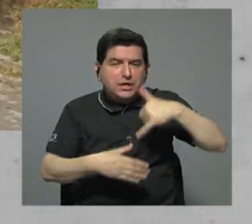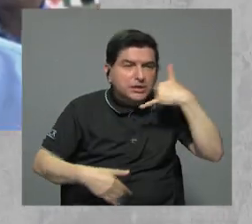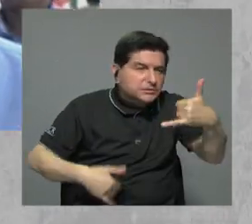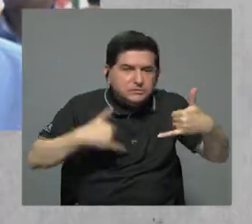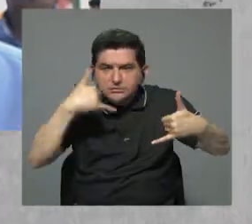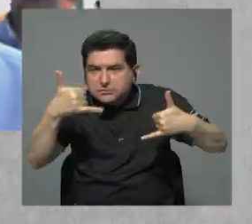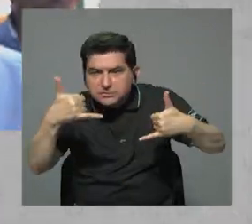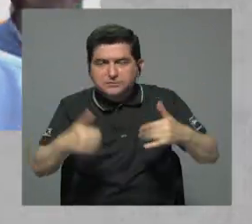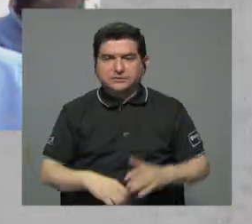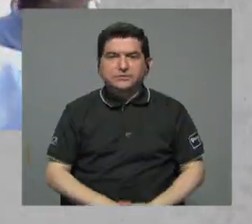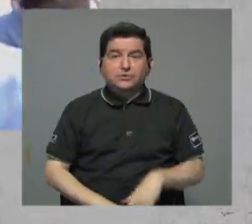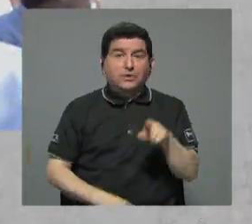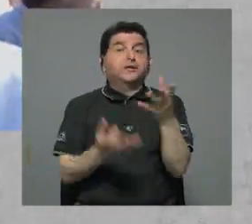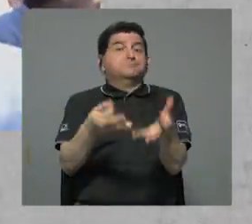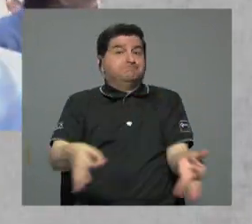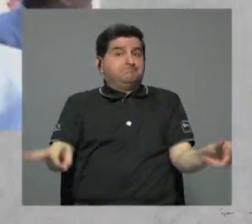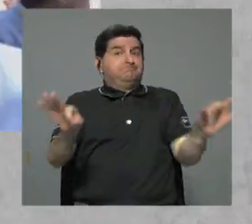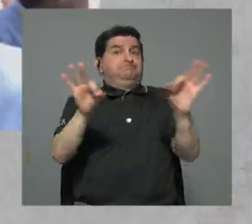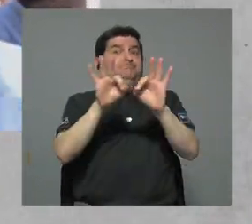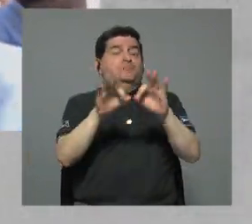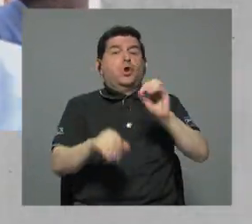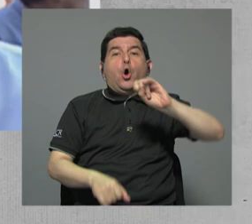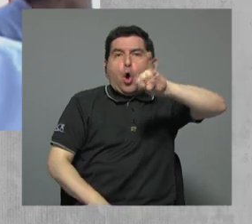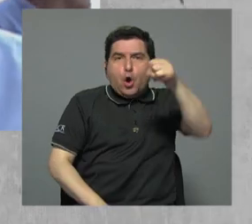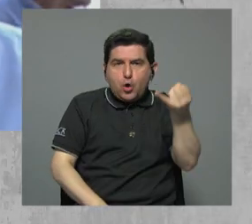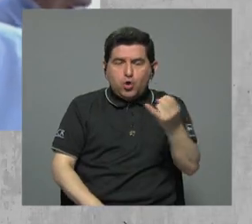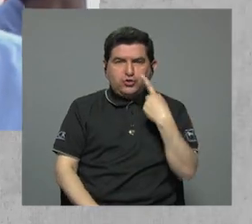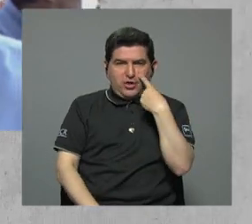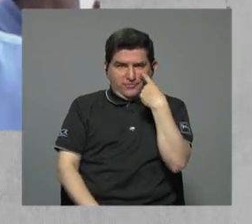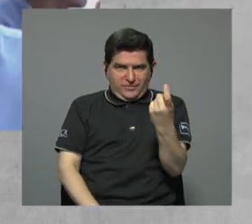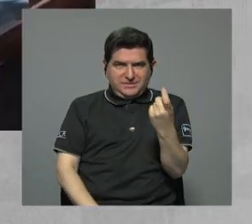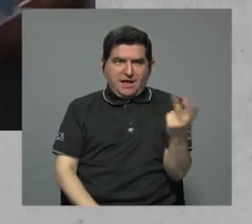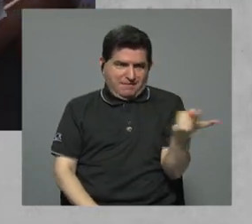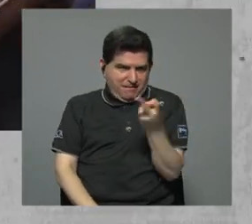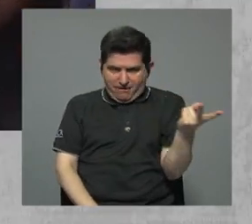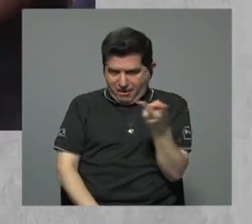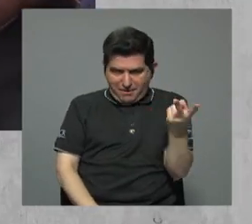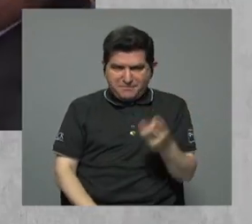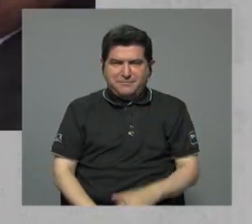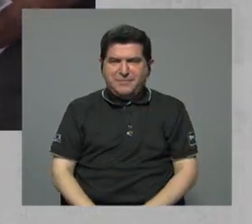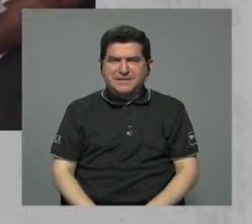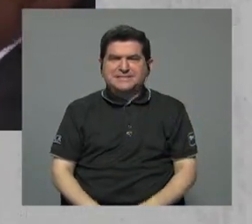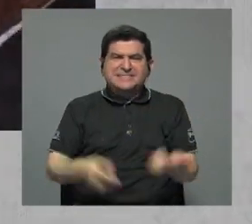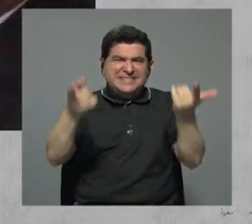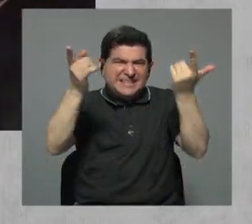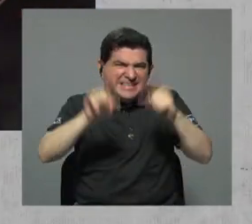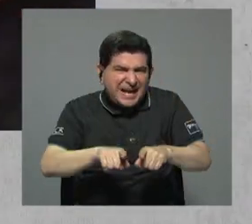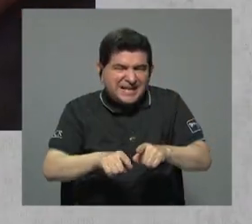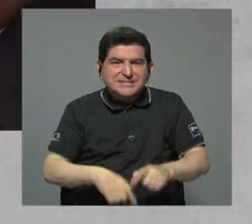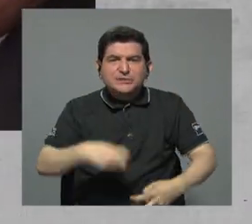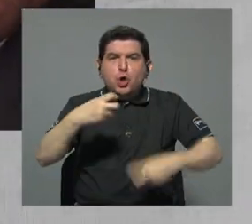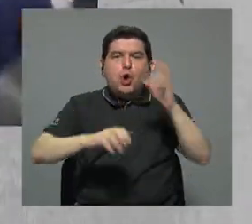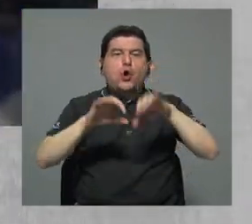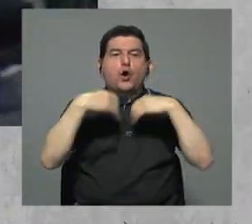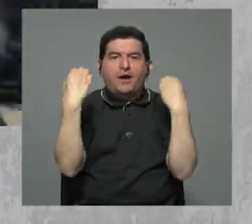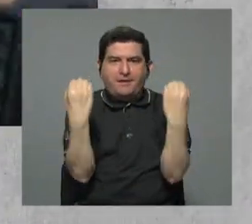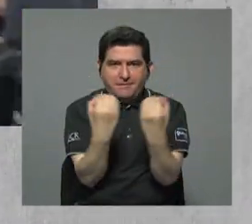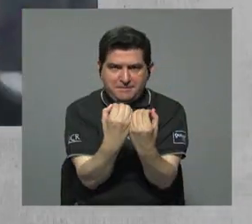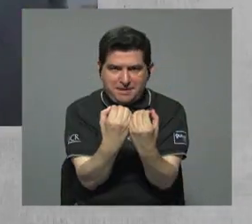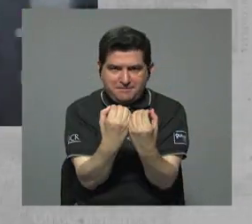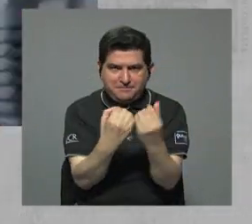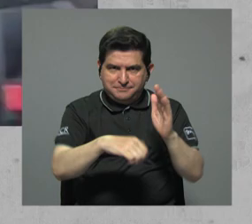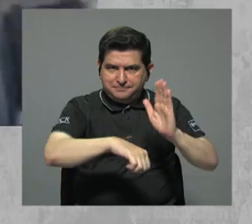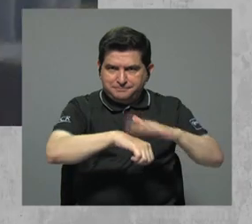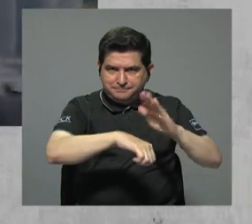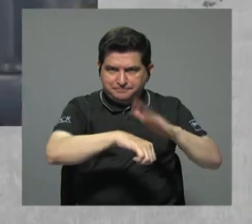porque esto es muy importante eloy jota y la fiscalía califica en estos casos como de crimen organizado y eso les